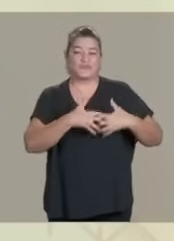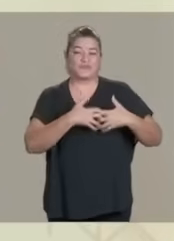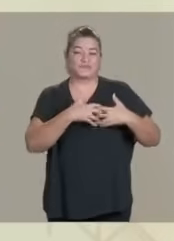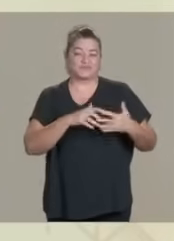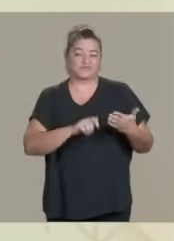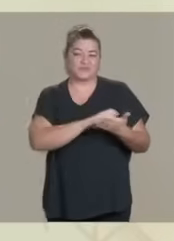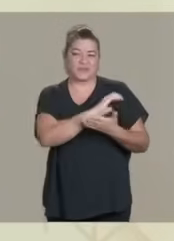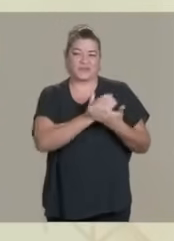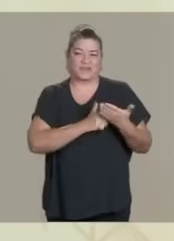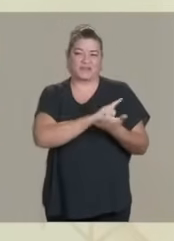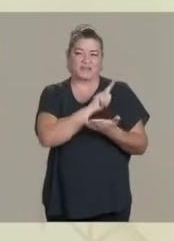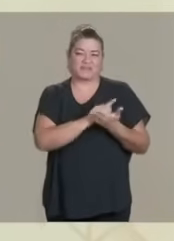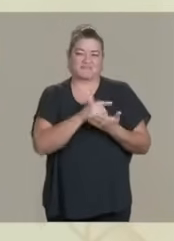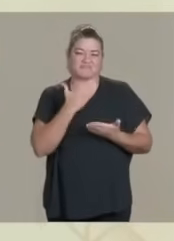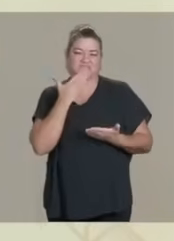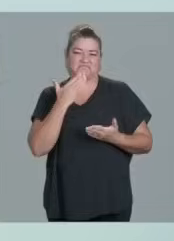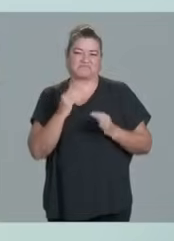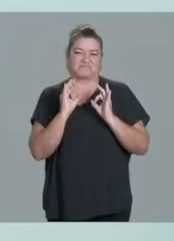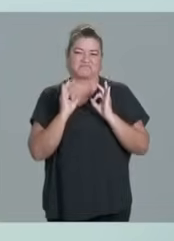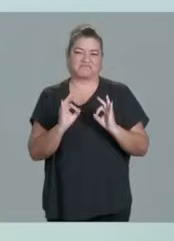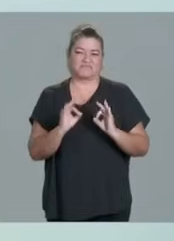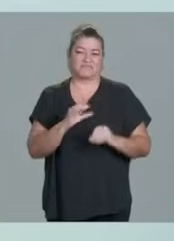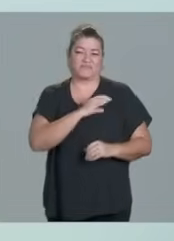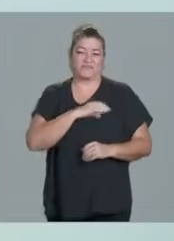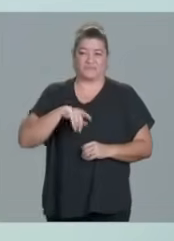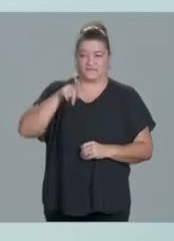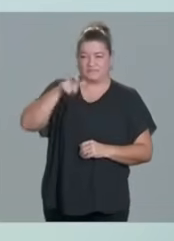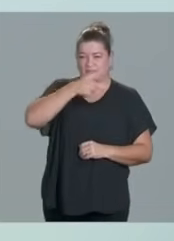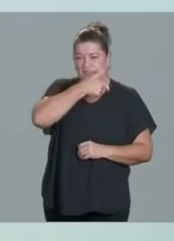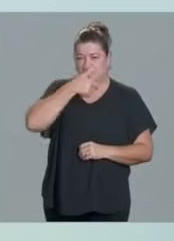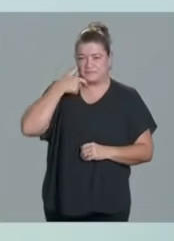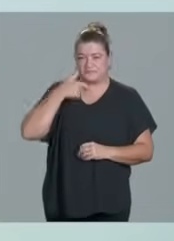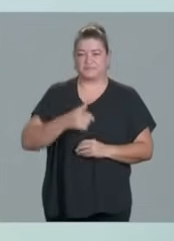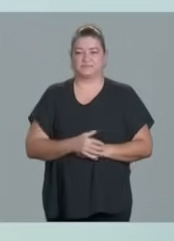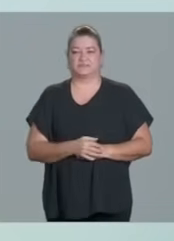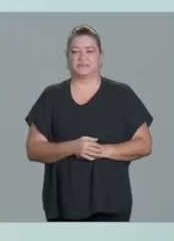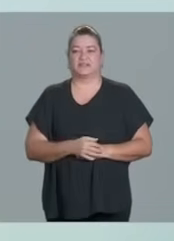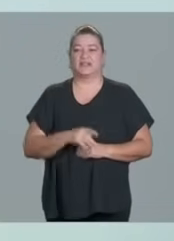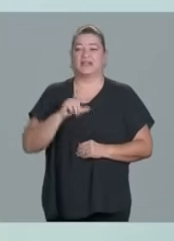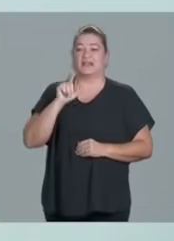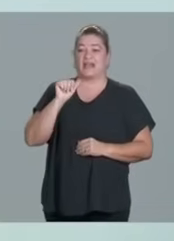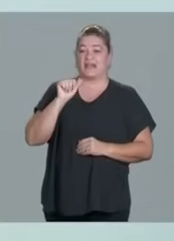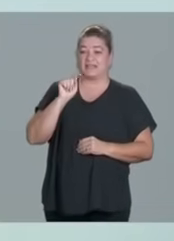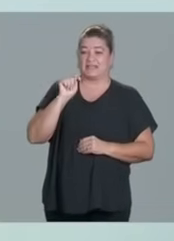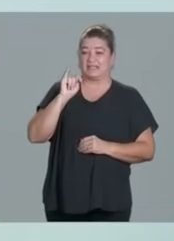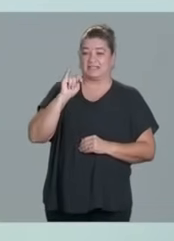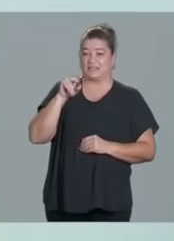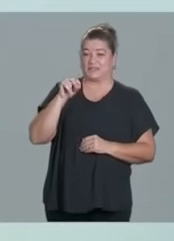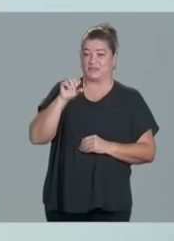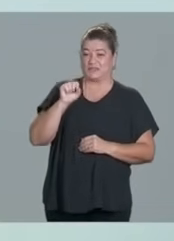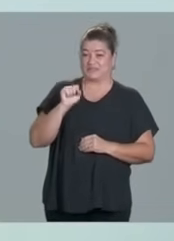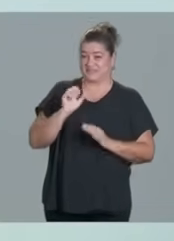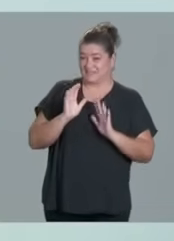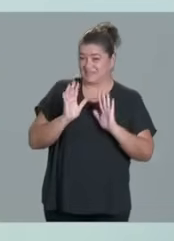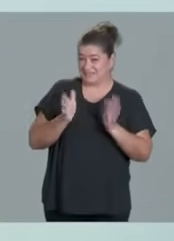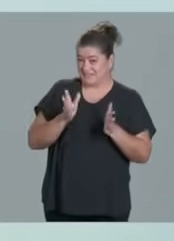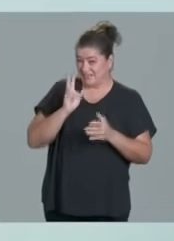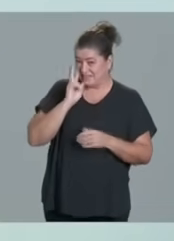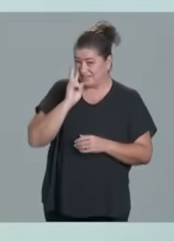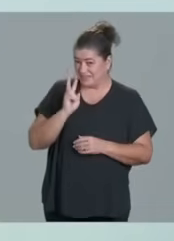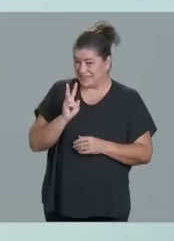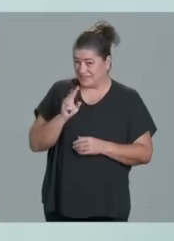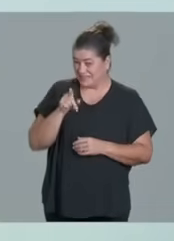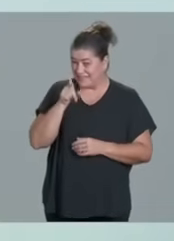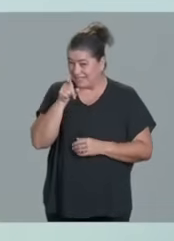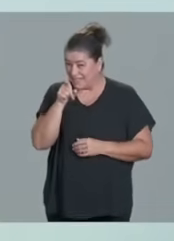Candidato Máynez, por favor. Sí, espero que los de Latinus hayan anotado que la candidata que sí recibió contratos del gobierno de Morena es la del